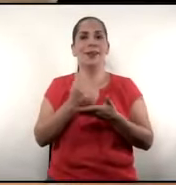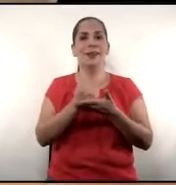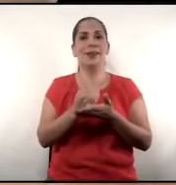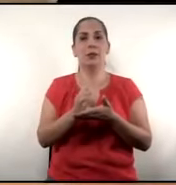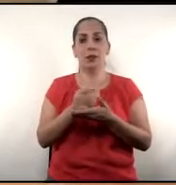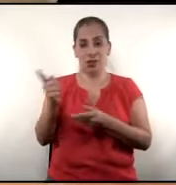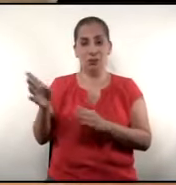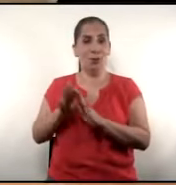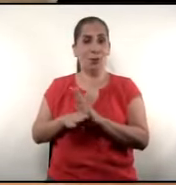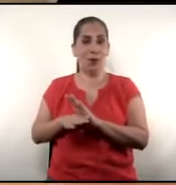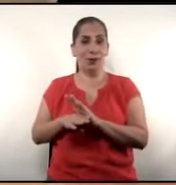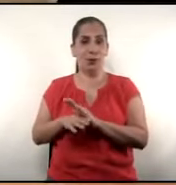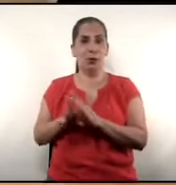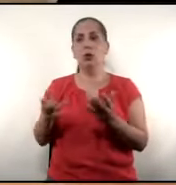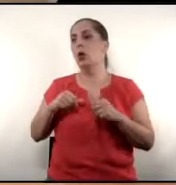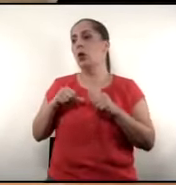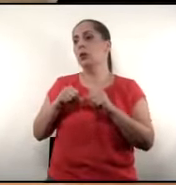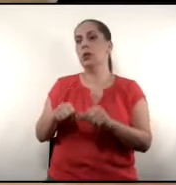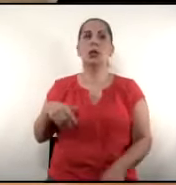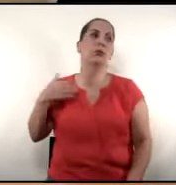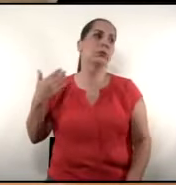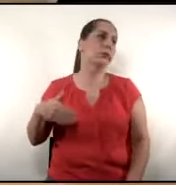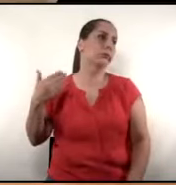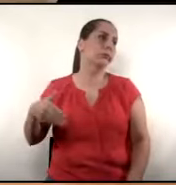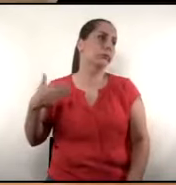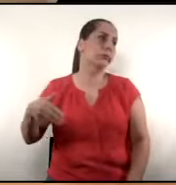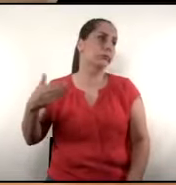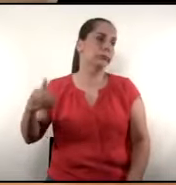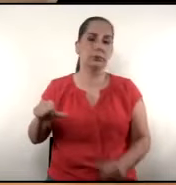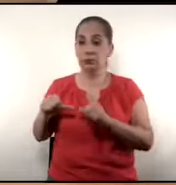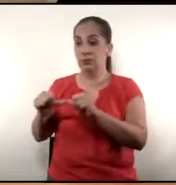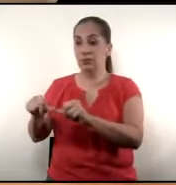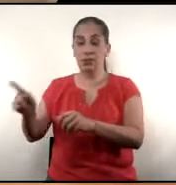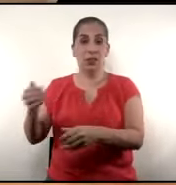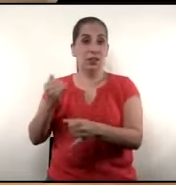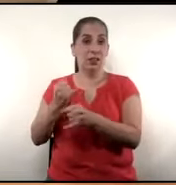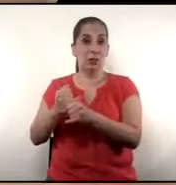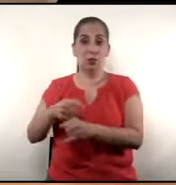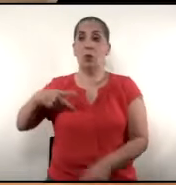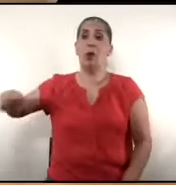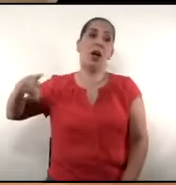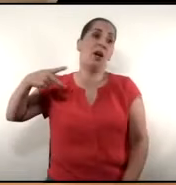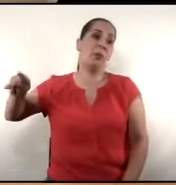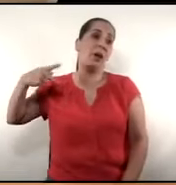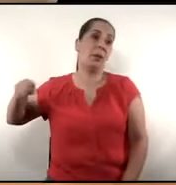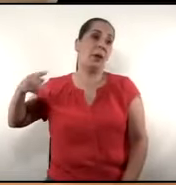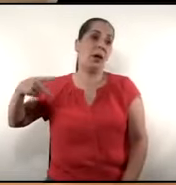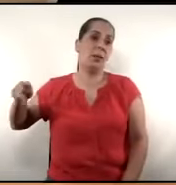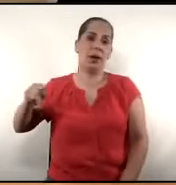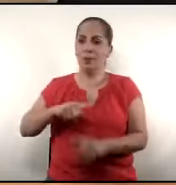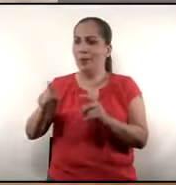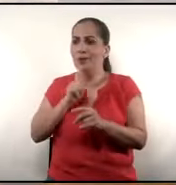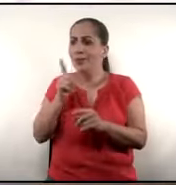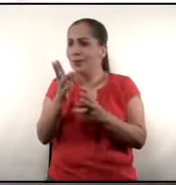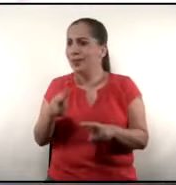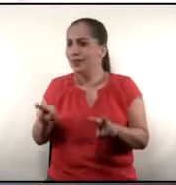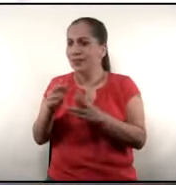eso que mantener per secula seculorum la entidad abierta pagando los salarios sin valor